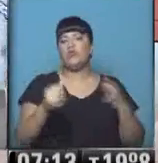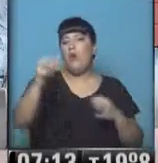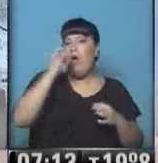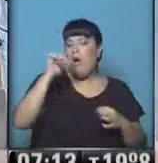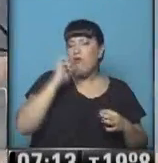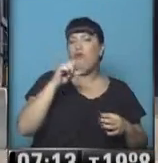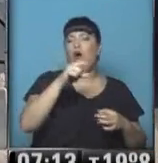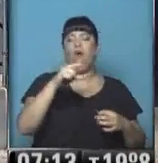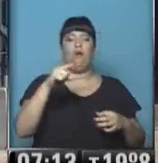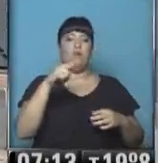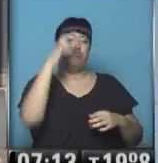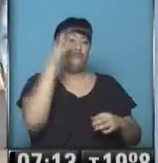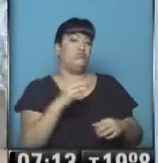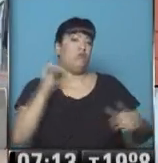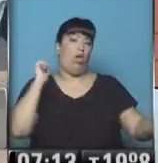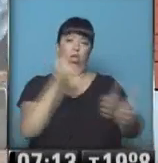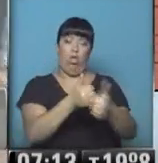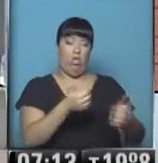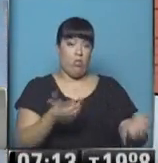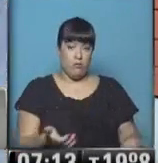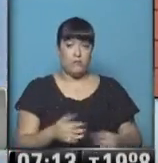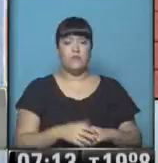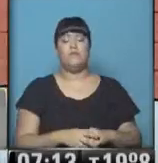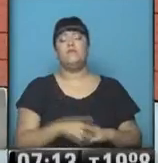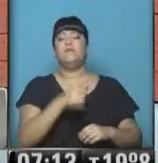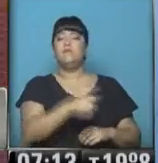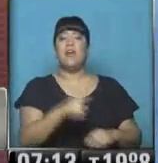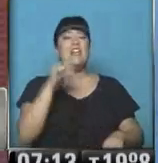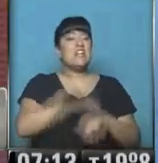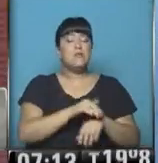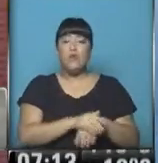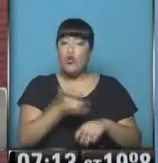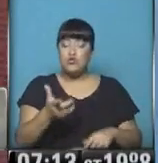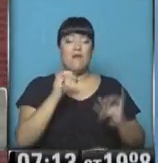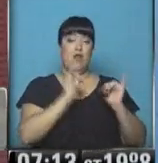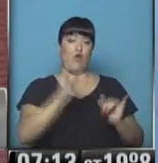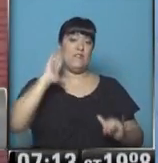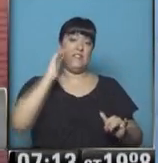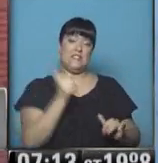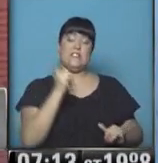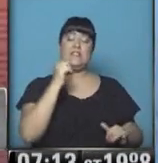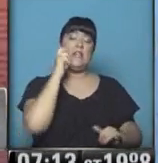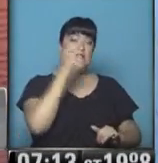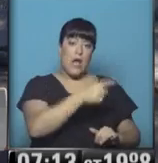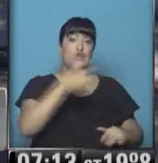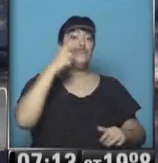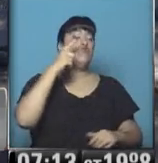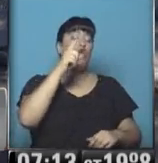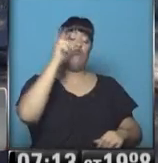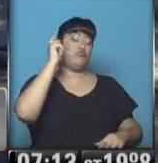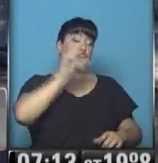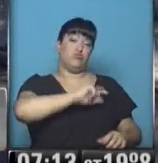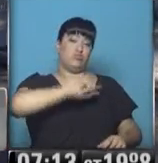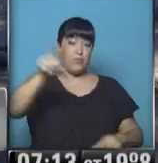y bueno, el saldo fue el abuso sexual. El responsable, en principio, es un joven de 16 años, la justicia lo detuvo, luego, como es